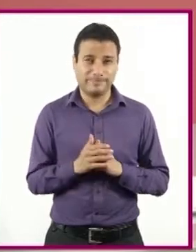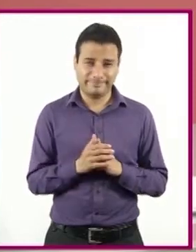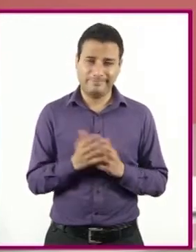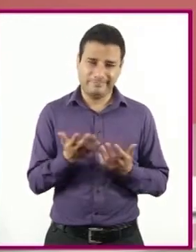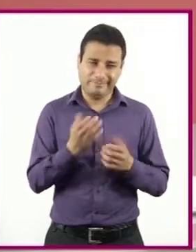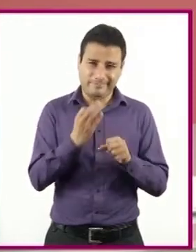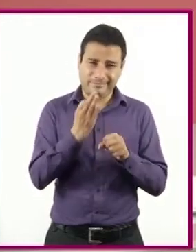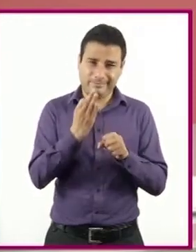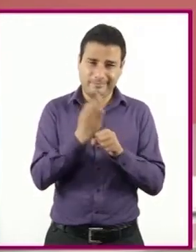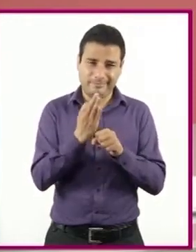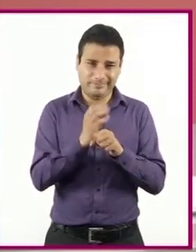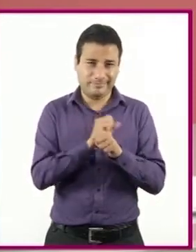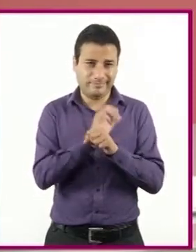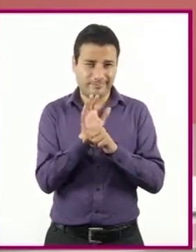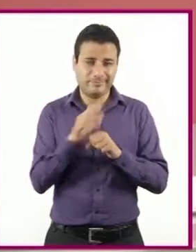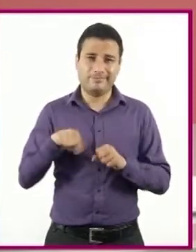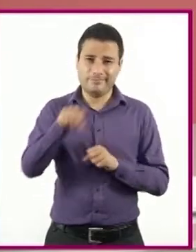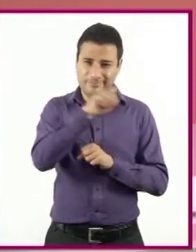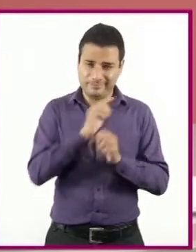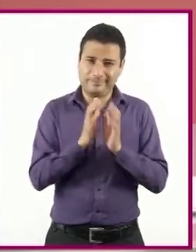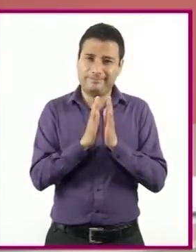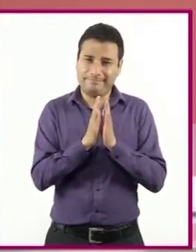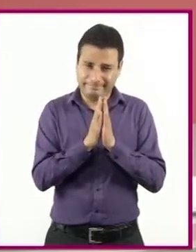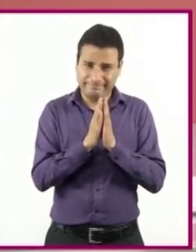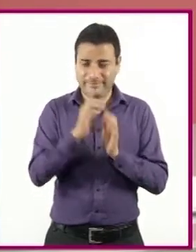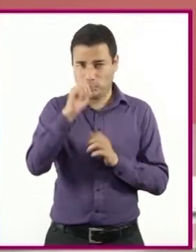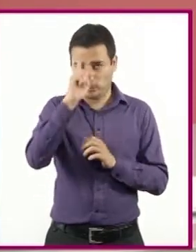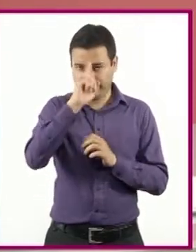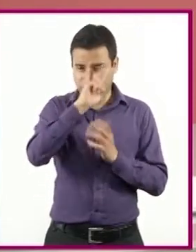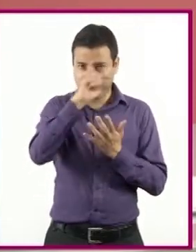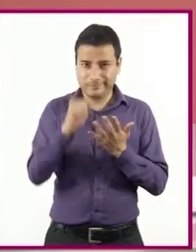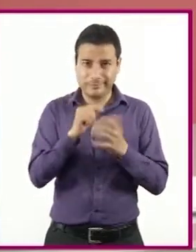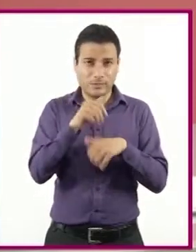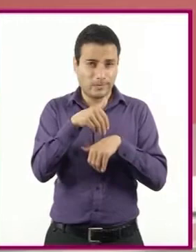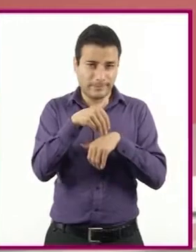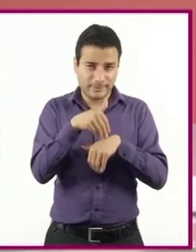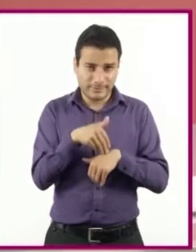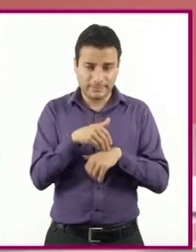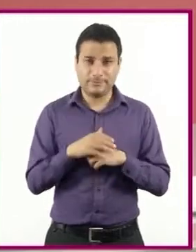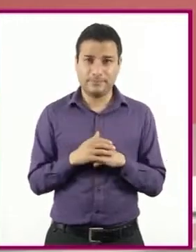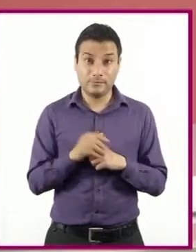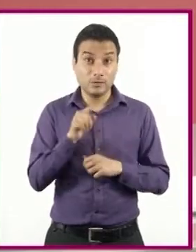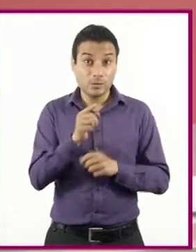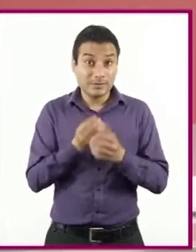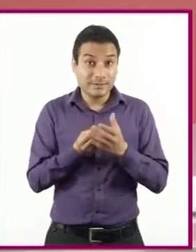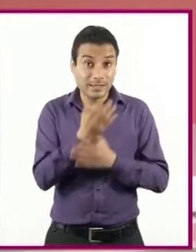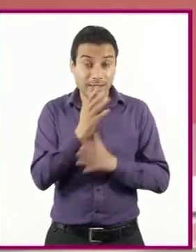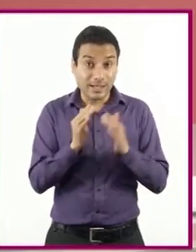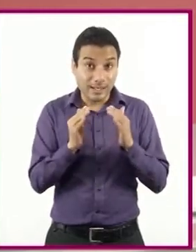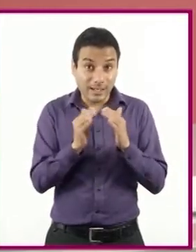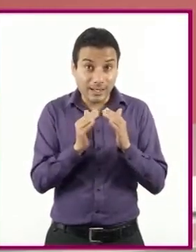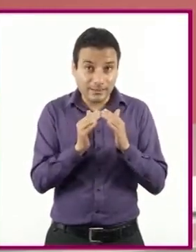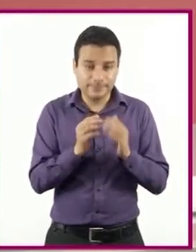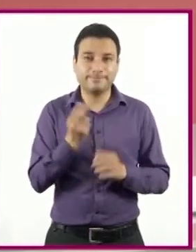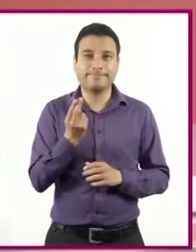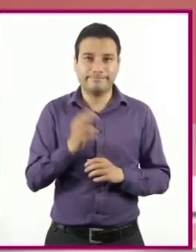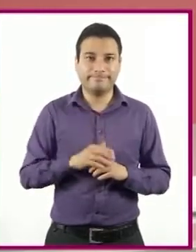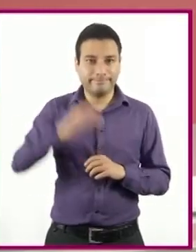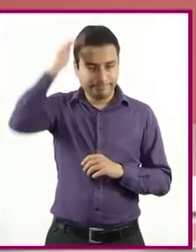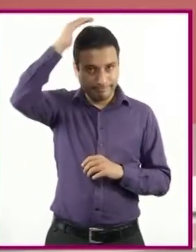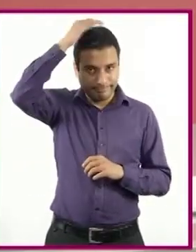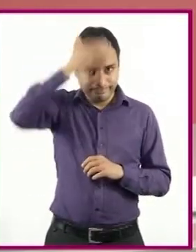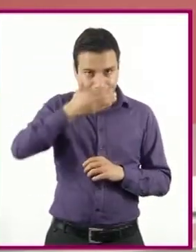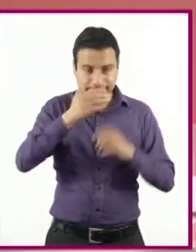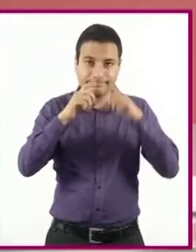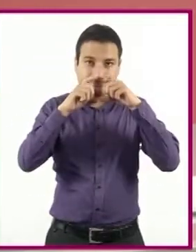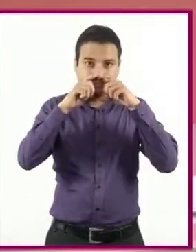actual, continúen con las medidas de prevención. Recuerden que si es necesario salir, lleven consigo careta,